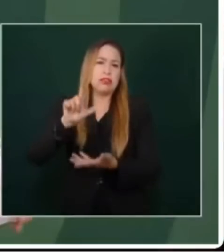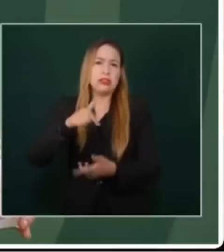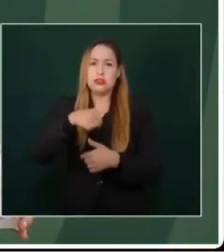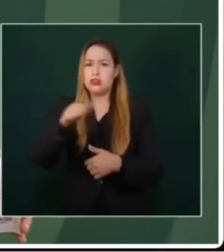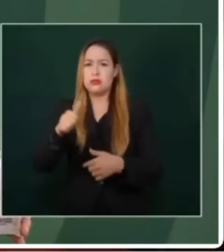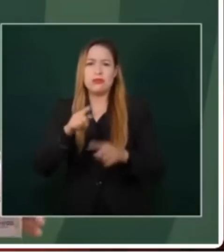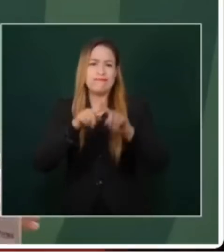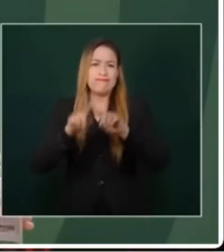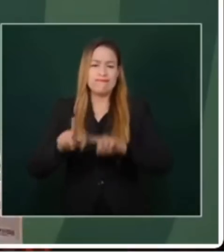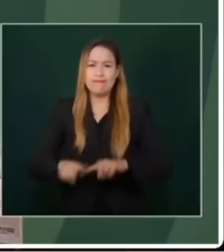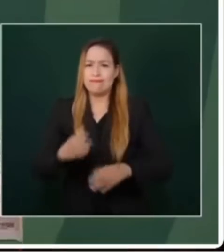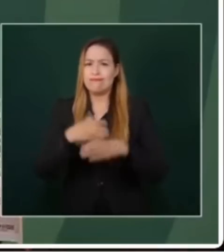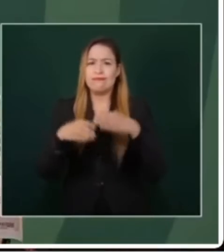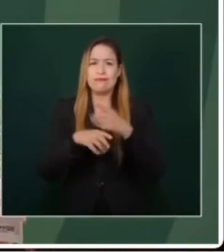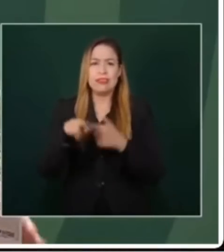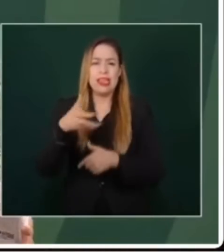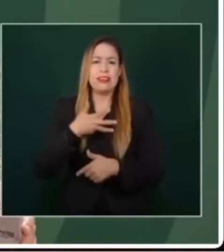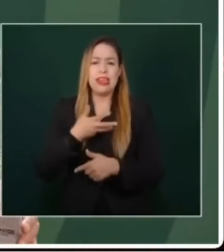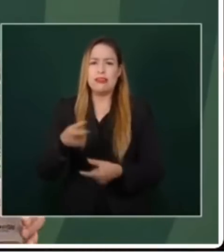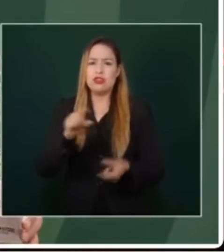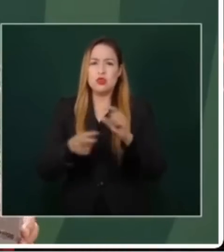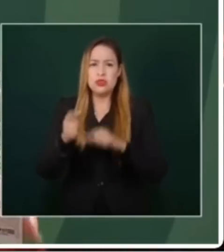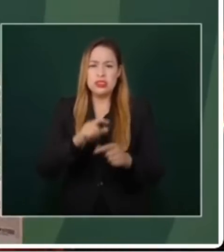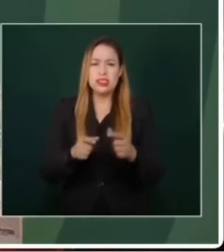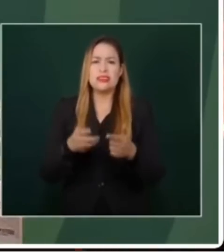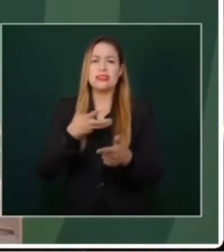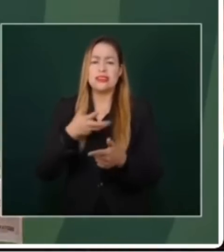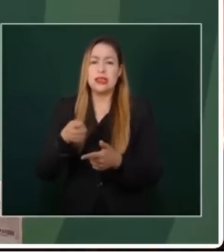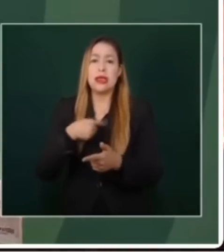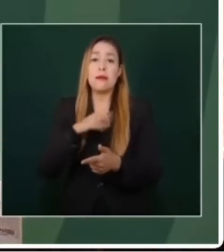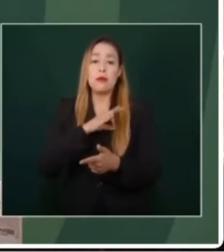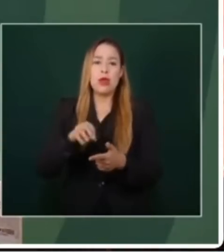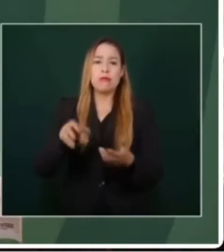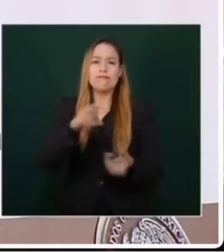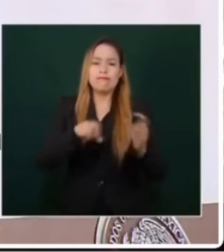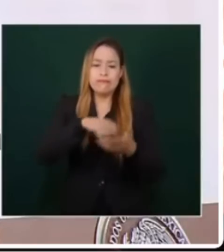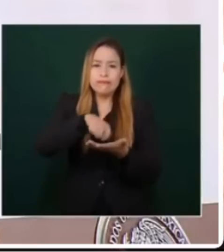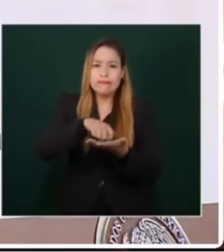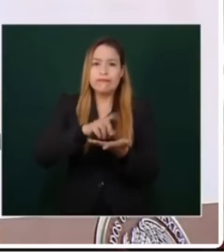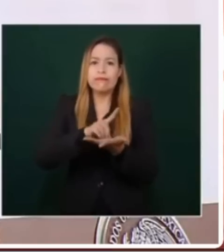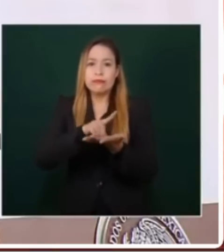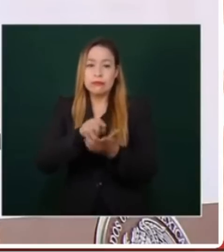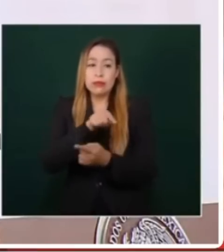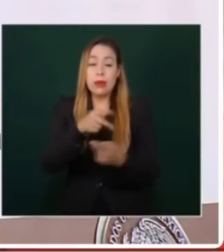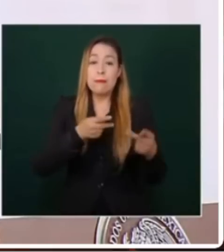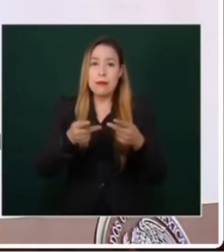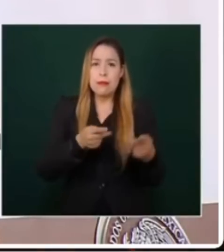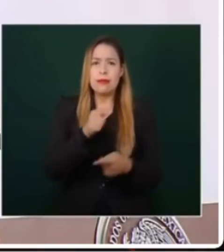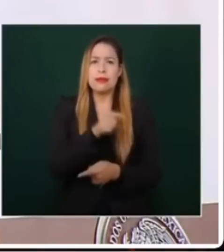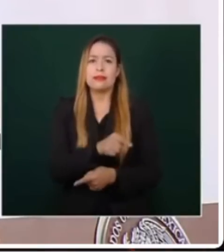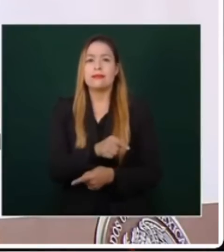litros, 8 con sustancias químicas y otros 20 recipientes de diferentes tamaños, también con